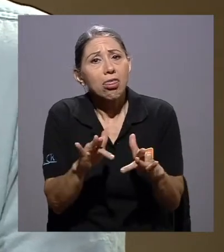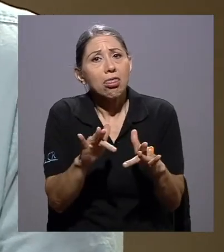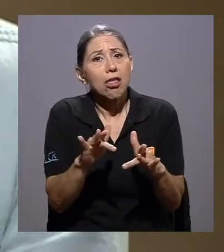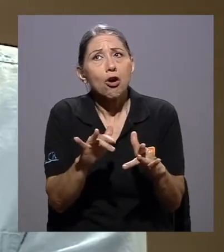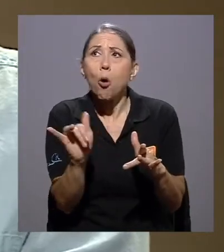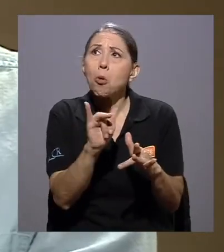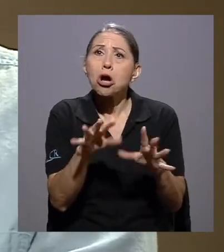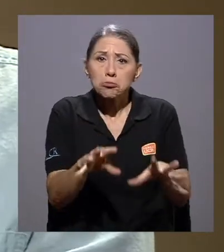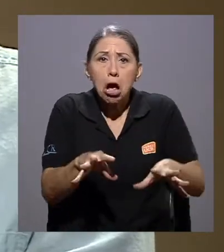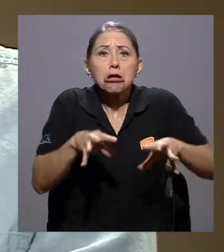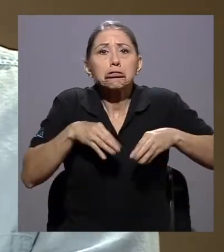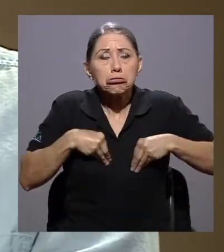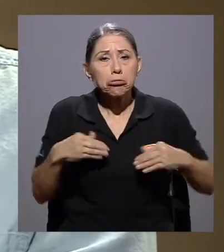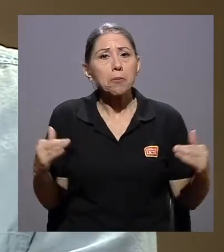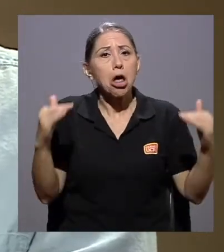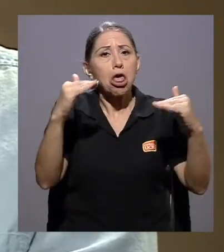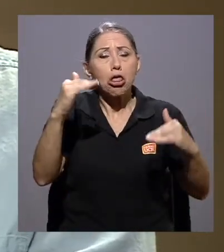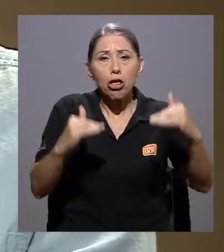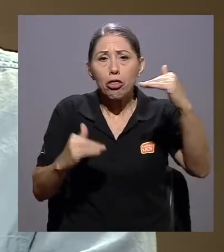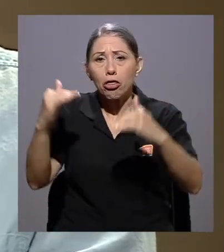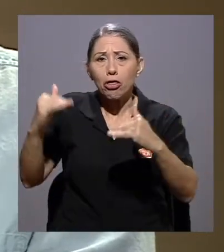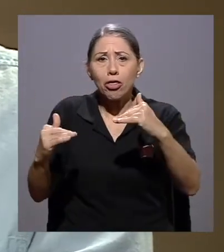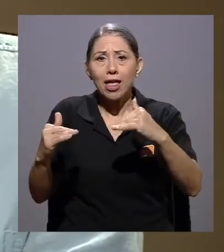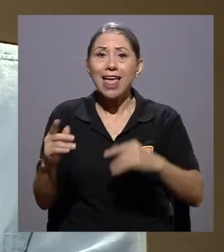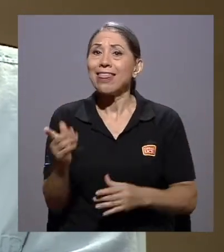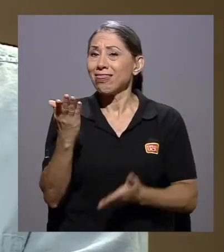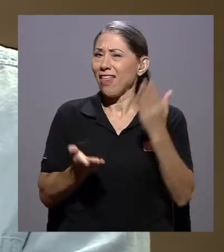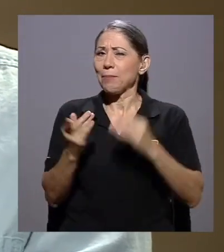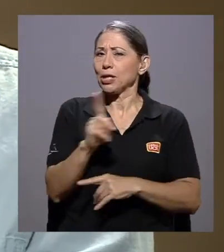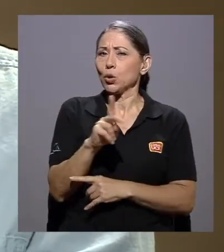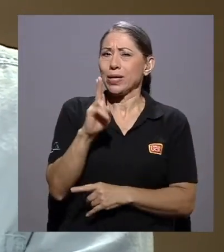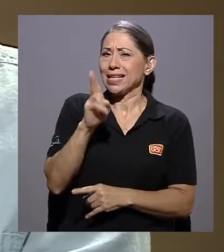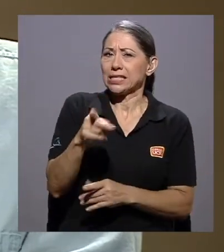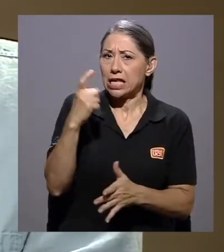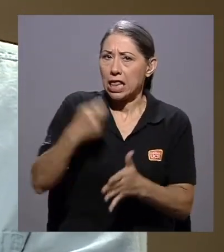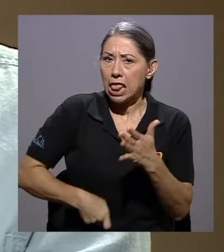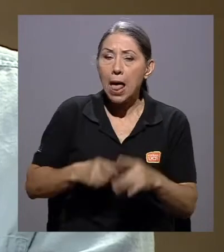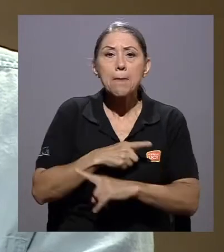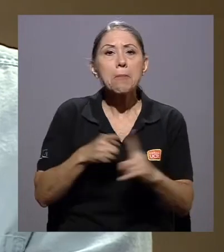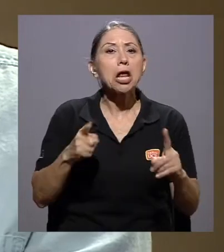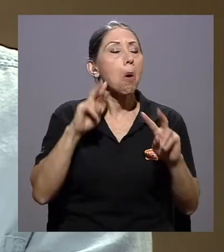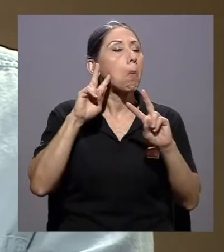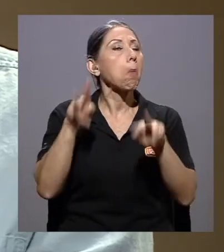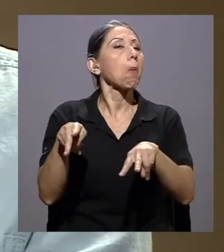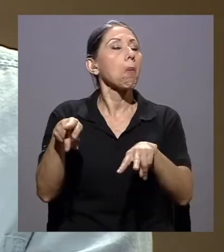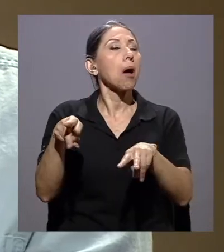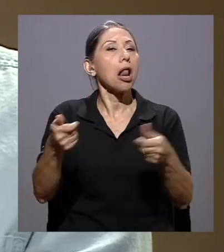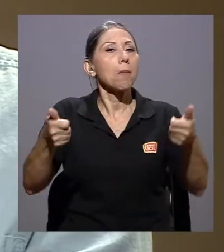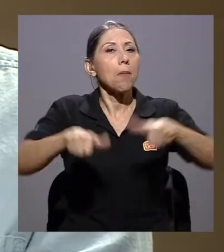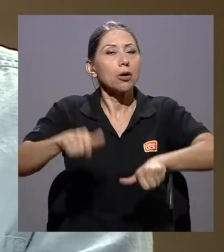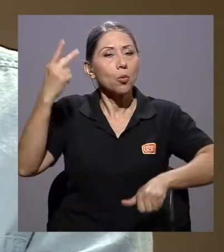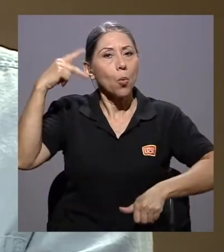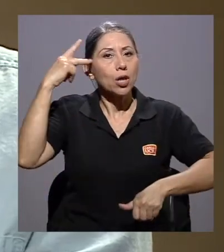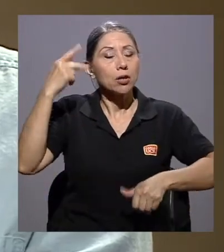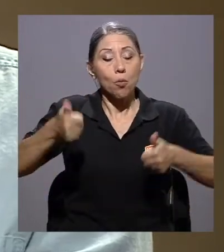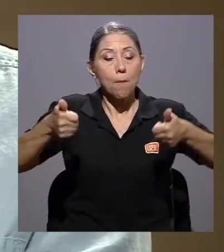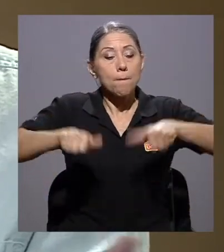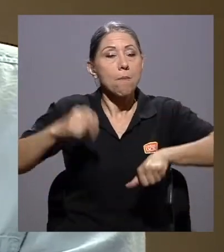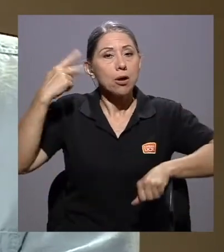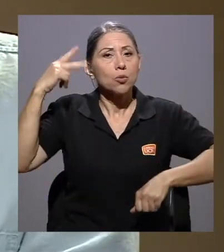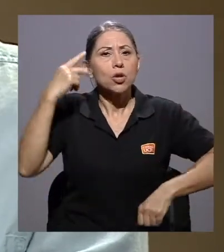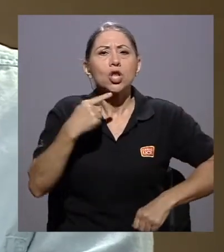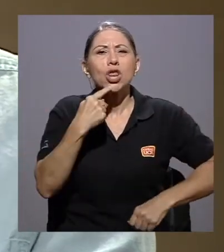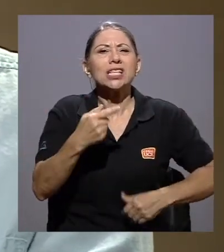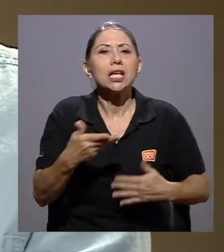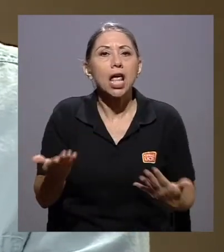las desigualdades, pero hace caso omiso al pacto político. Y el pacto político lo que dice es que